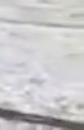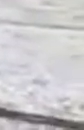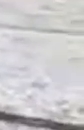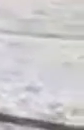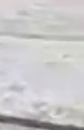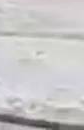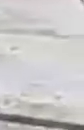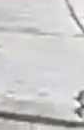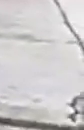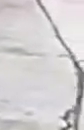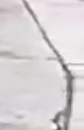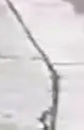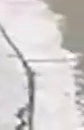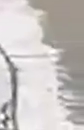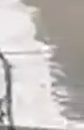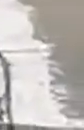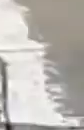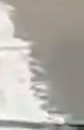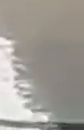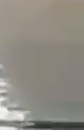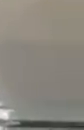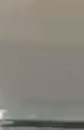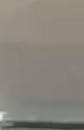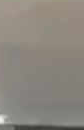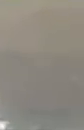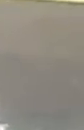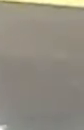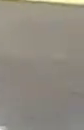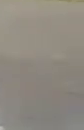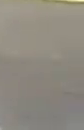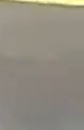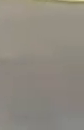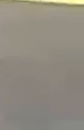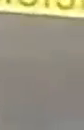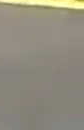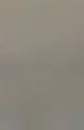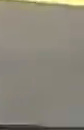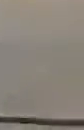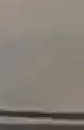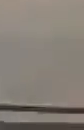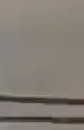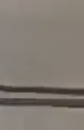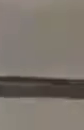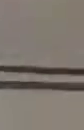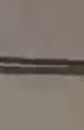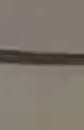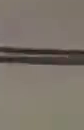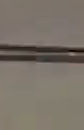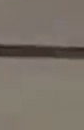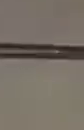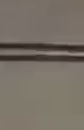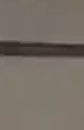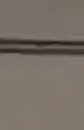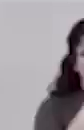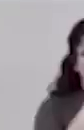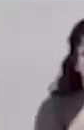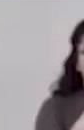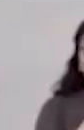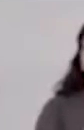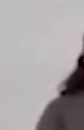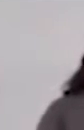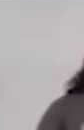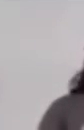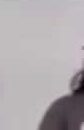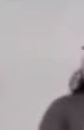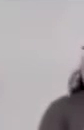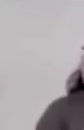Seguridad Ciudadana de la ciudad, Omar García Harfuch, sufrió un atentado. Sin embargo, reportaron que se encuentra fuera de peligro y, por supuesto,